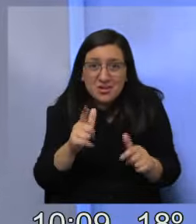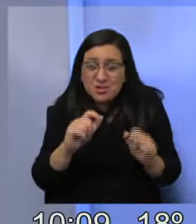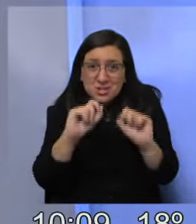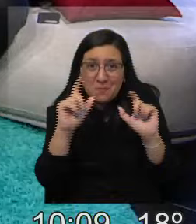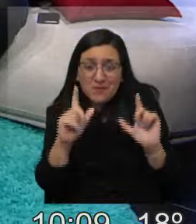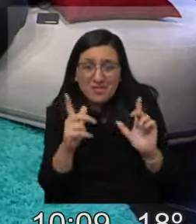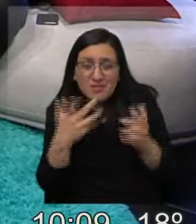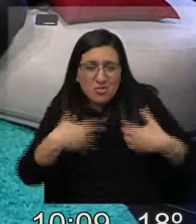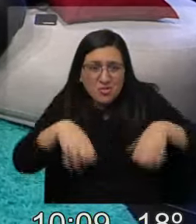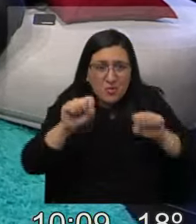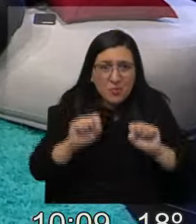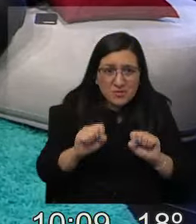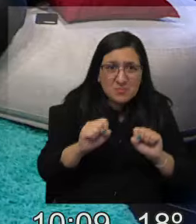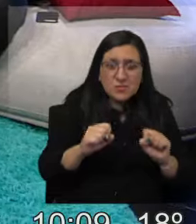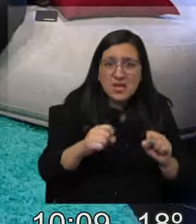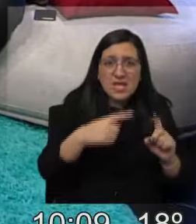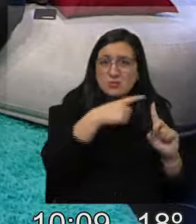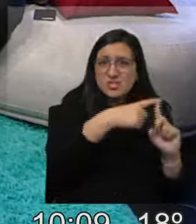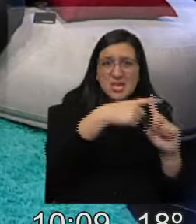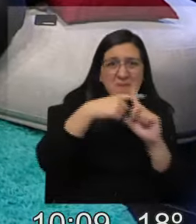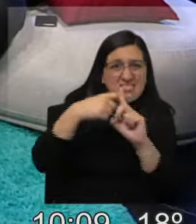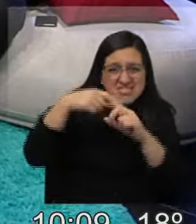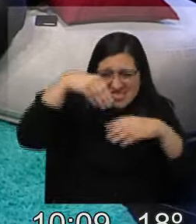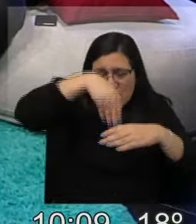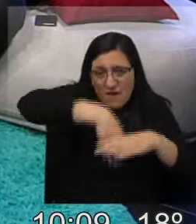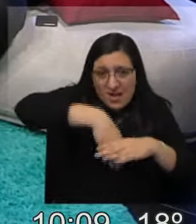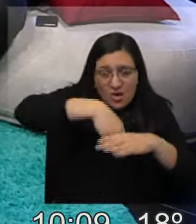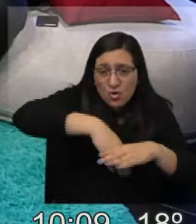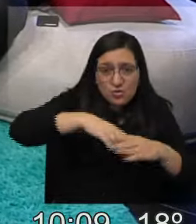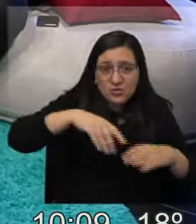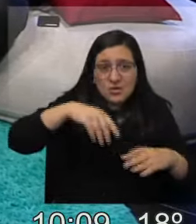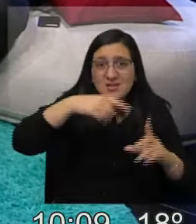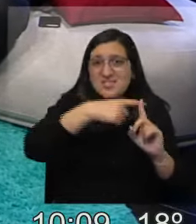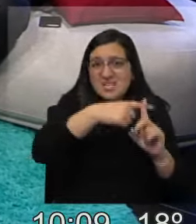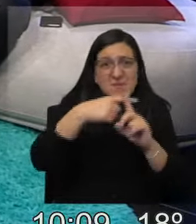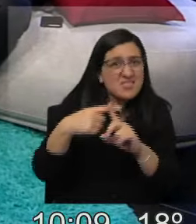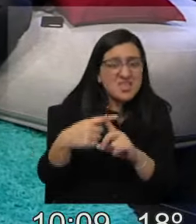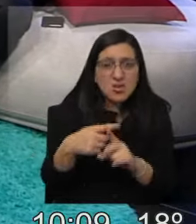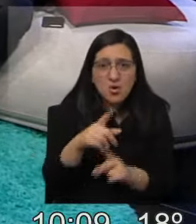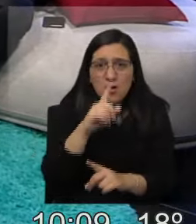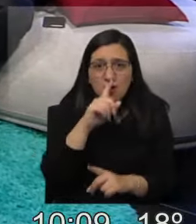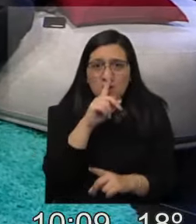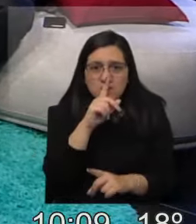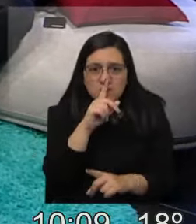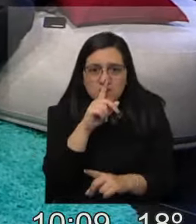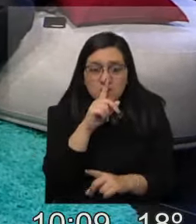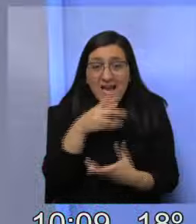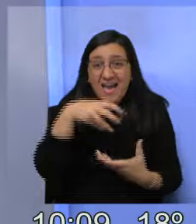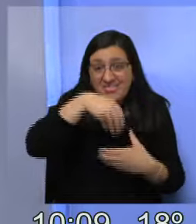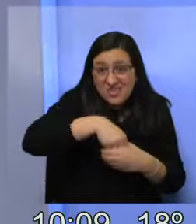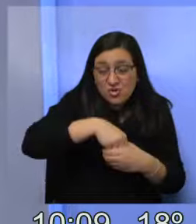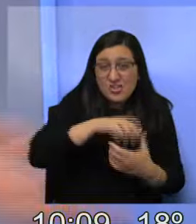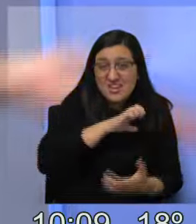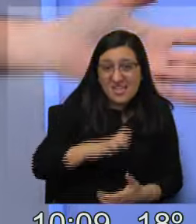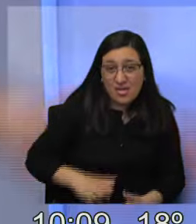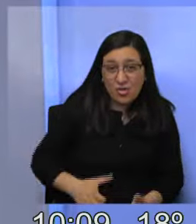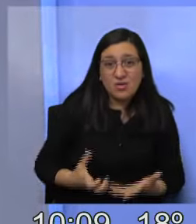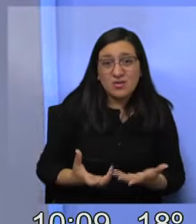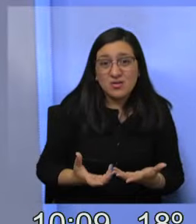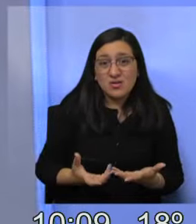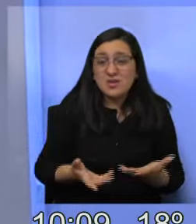estamos descubriendo un cementerio, porque ahora se puede llamar un cementerio clandestino dentro de un local del Estado, y